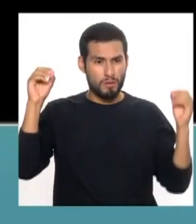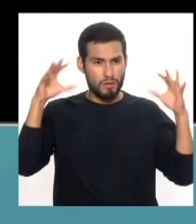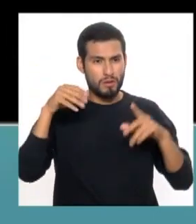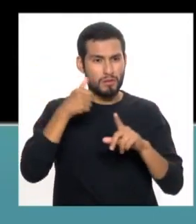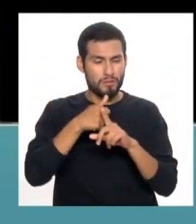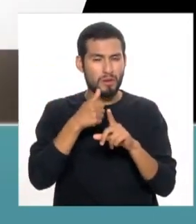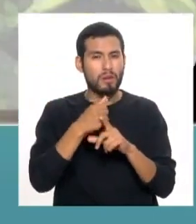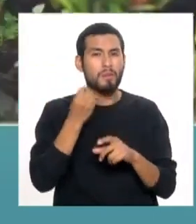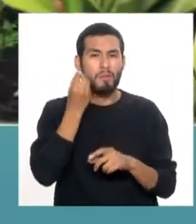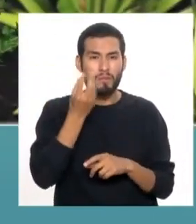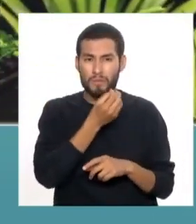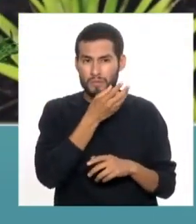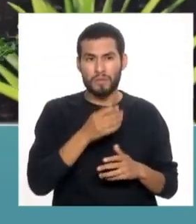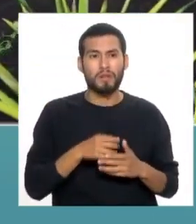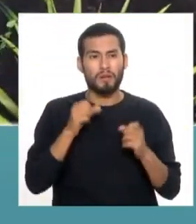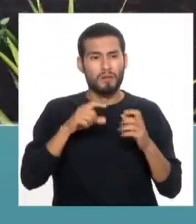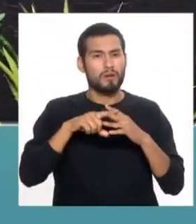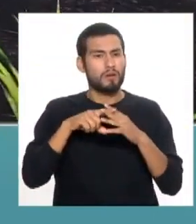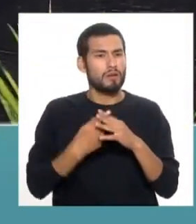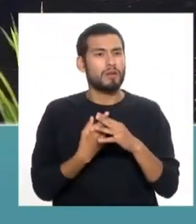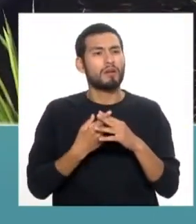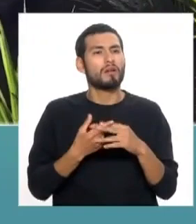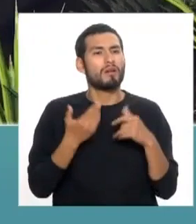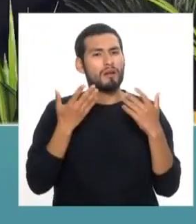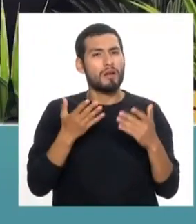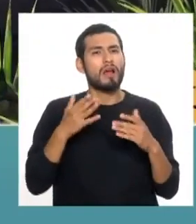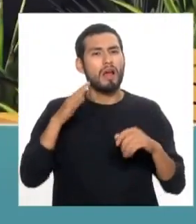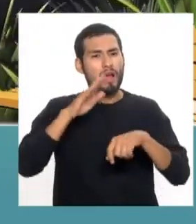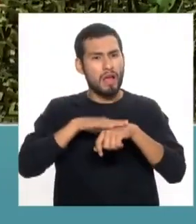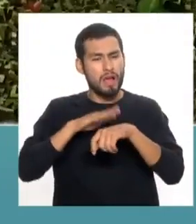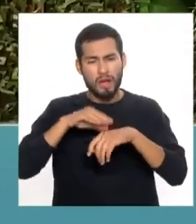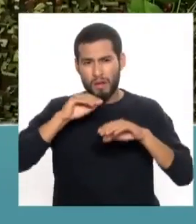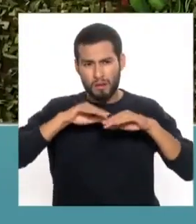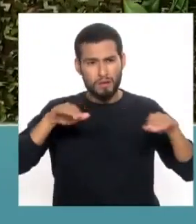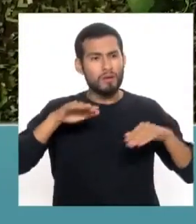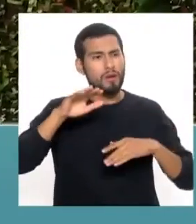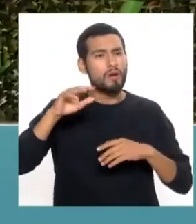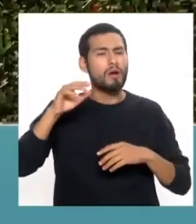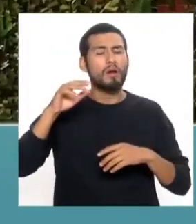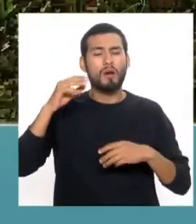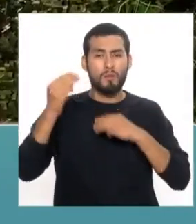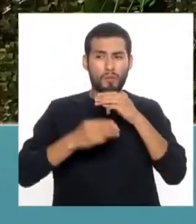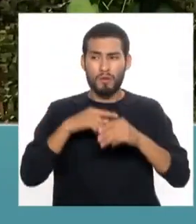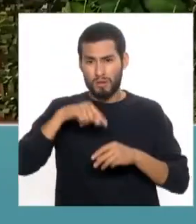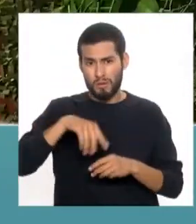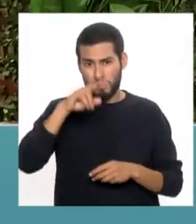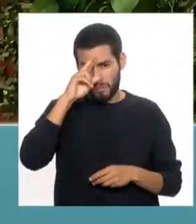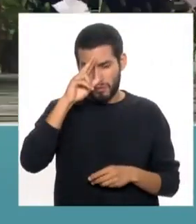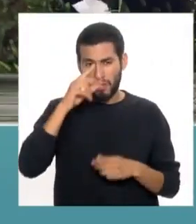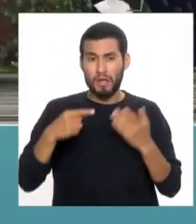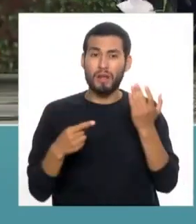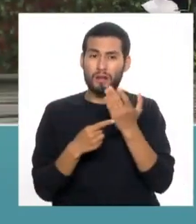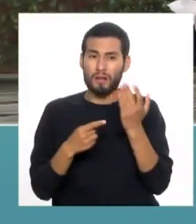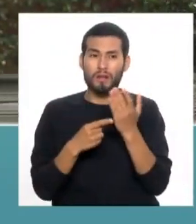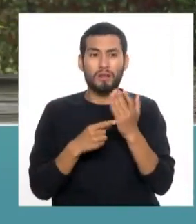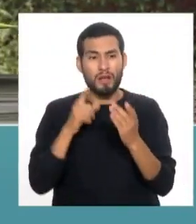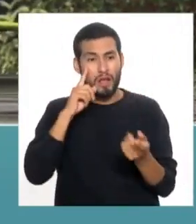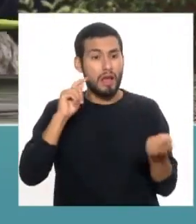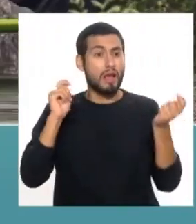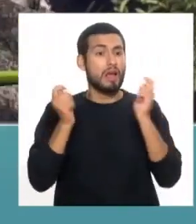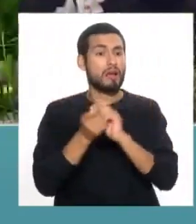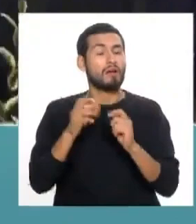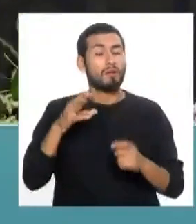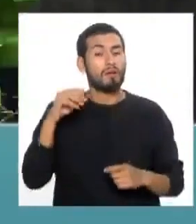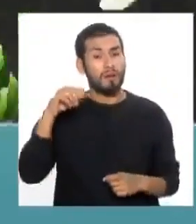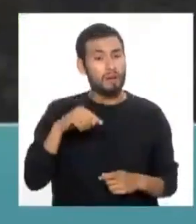las plantas, ¿no? Y dar inicio, o sea, y dar una llamada de atención al mundo que en Perú se está creando tecnologías revolucionarias,